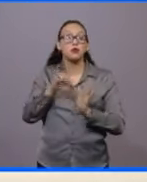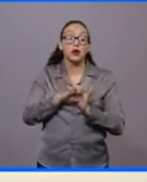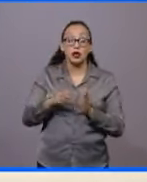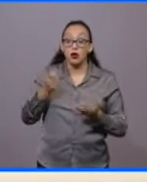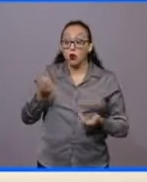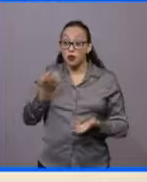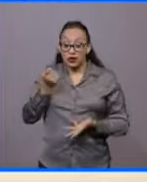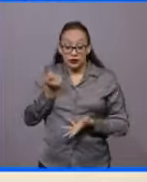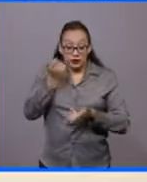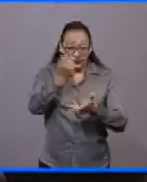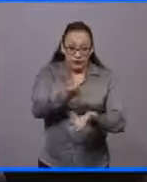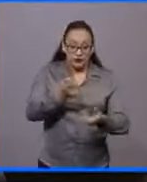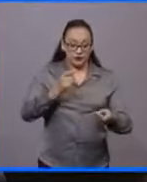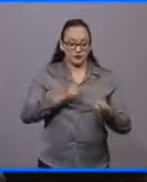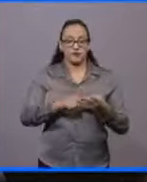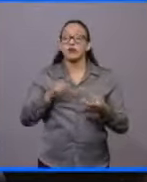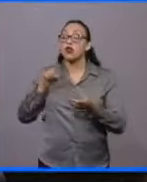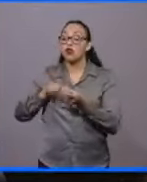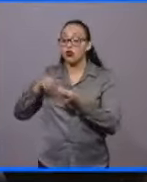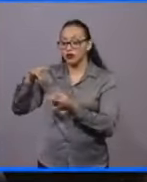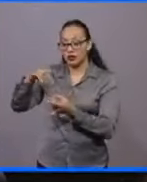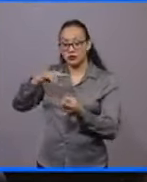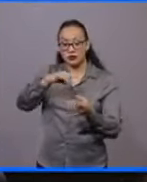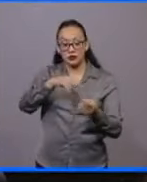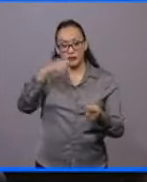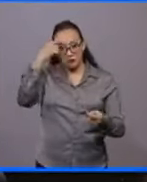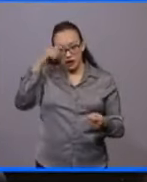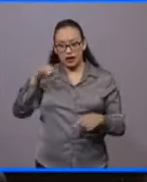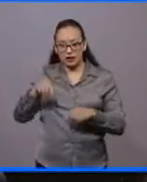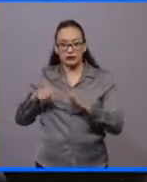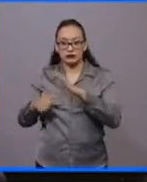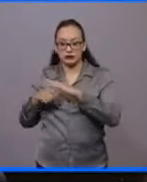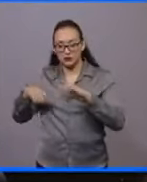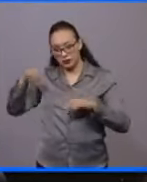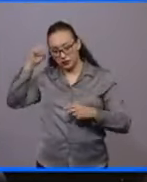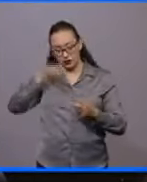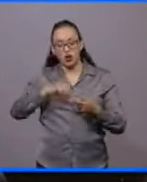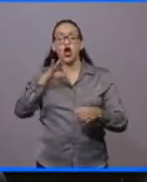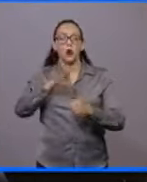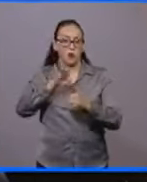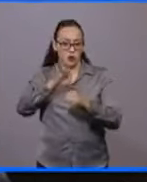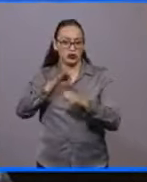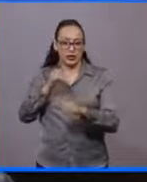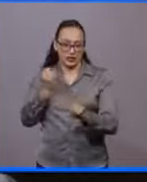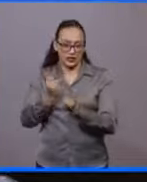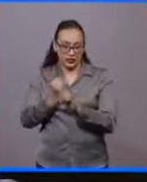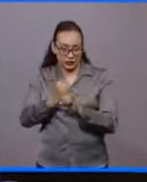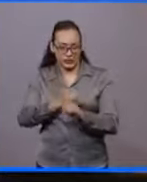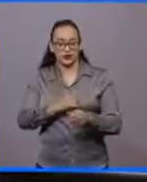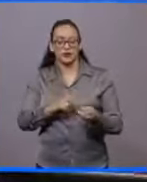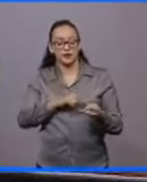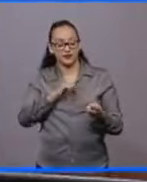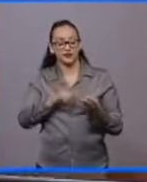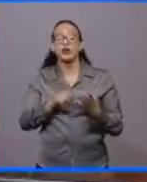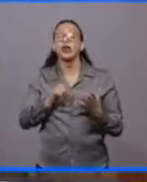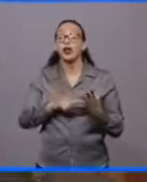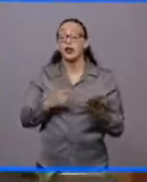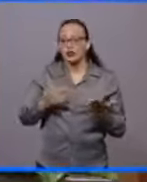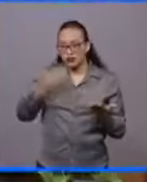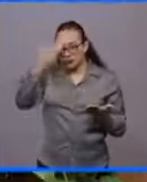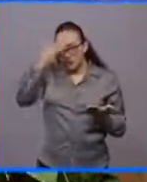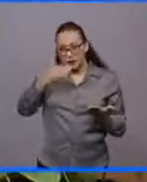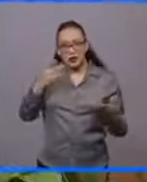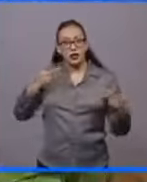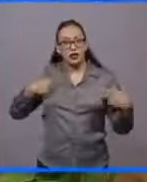presupuesto participativo, la ubicación de mesas receptoras de opinión, votación digital por el sistema electrónico por Internet, la acreditación